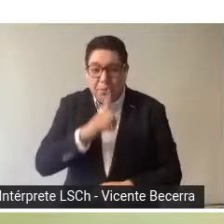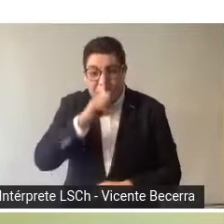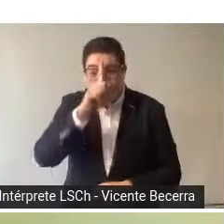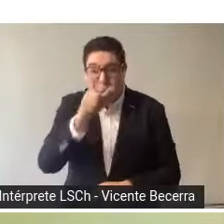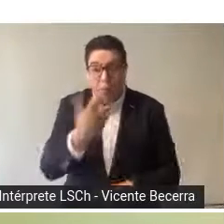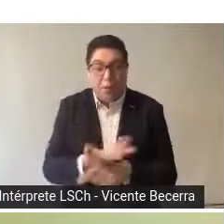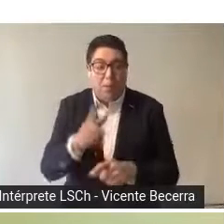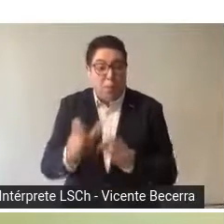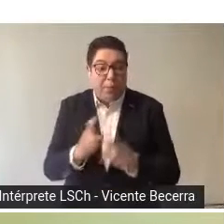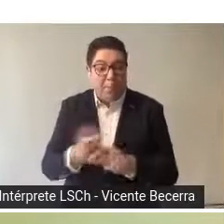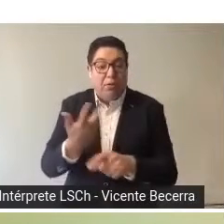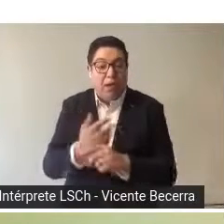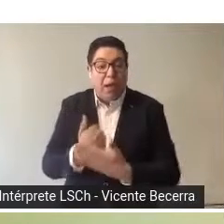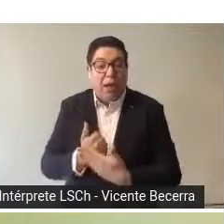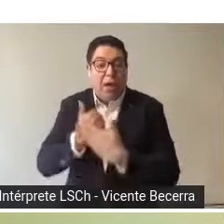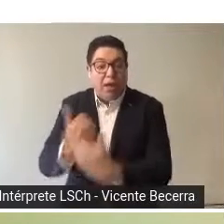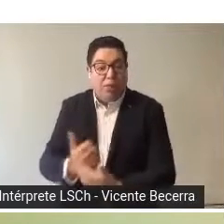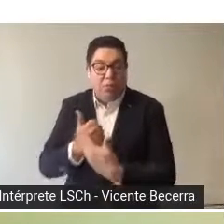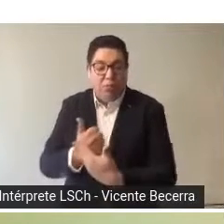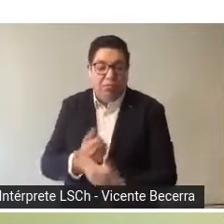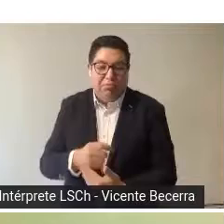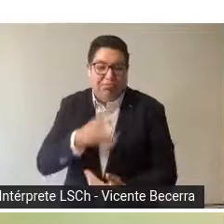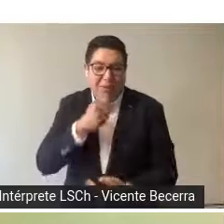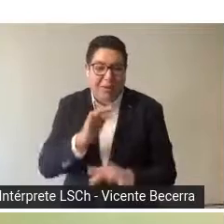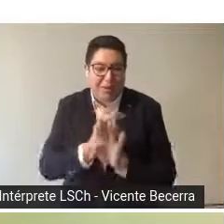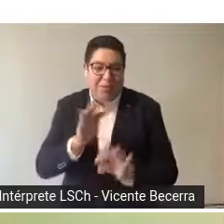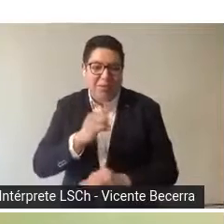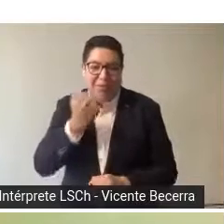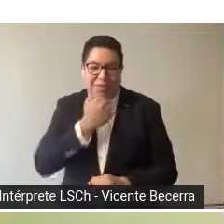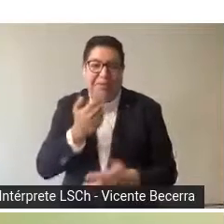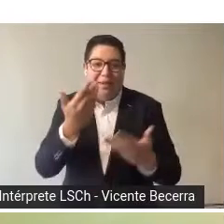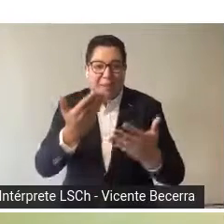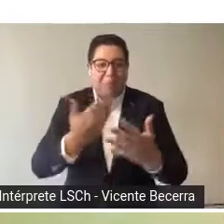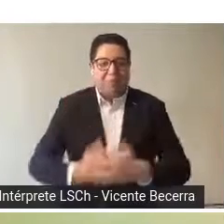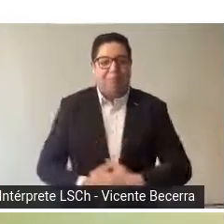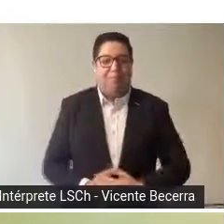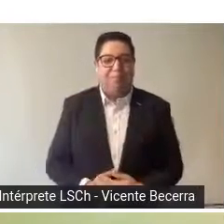al otro, nunca nos vamos a equivocar. Eso sería.